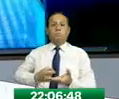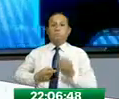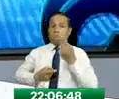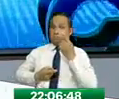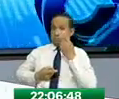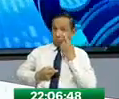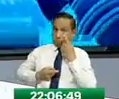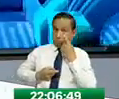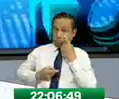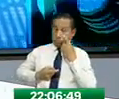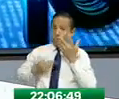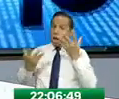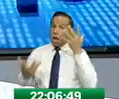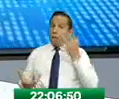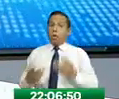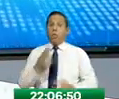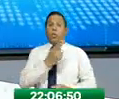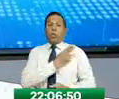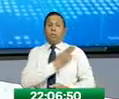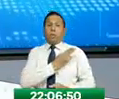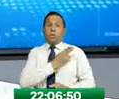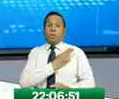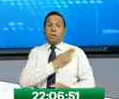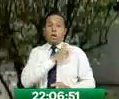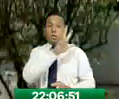presupuestario para 32 universidades del país.